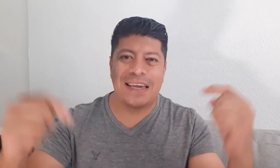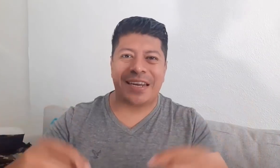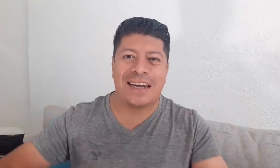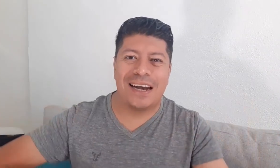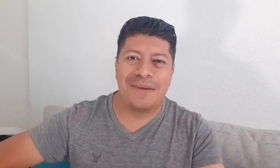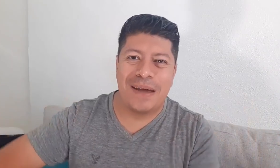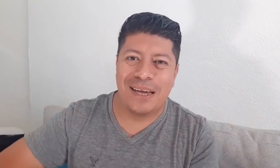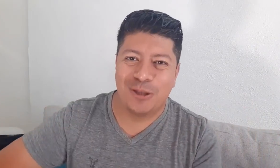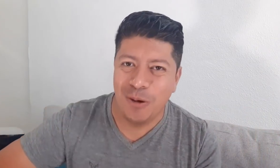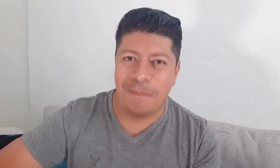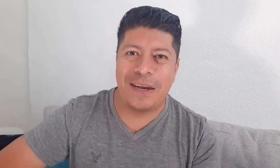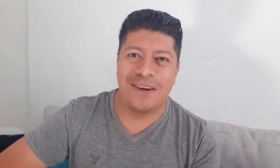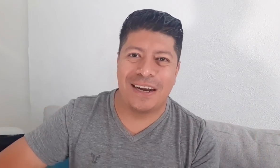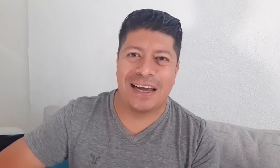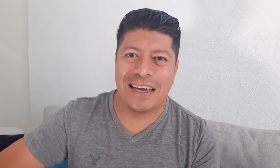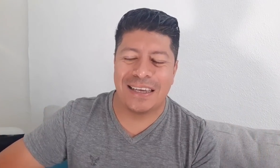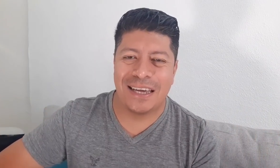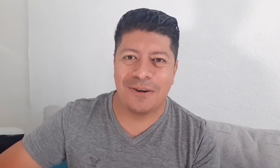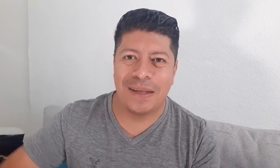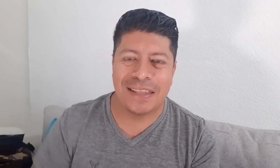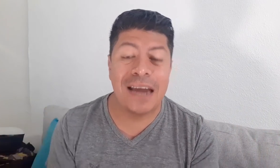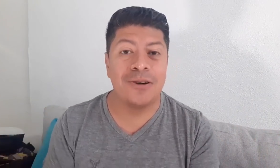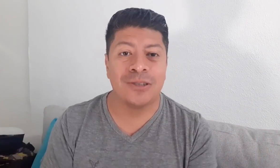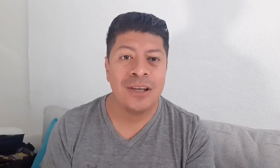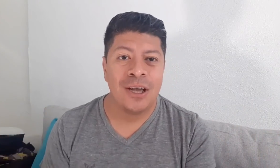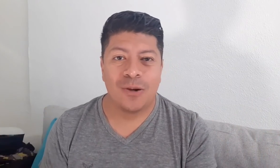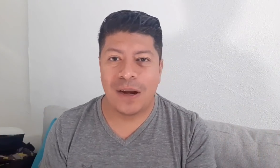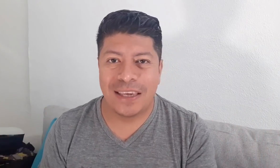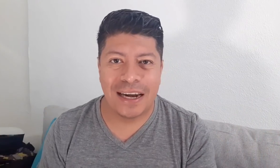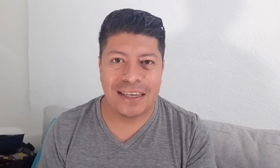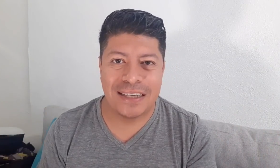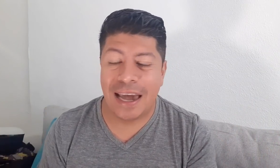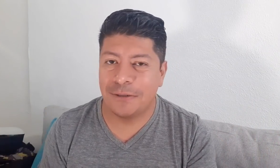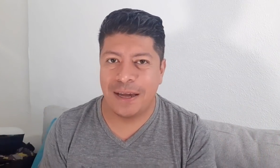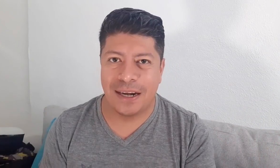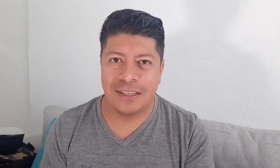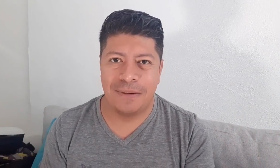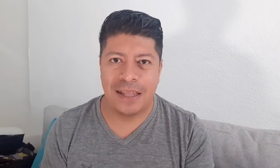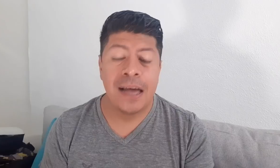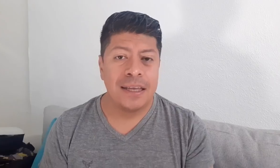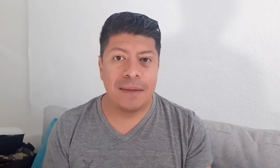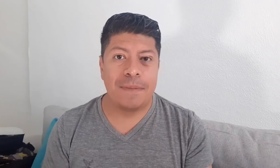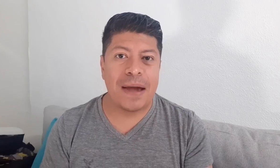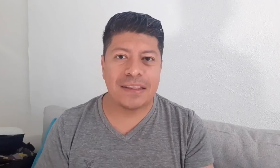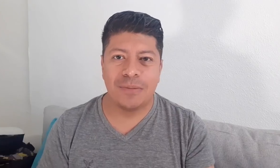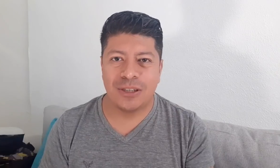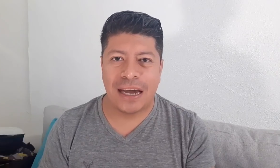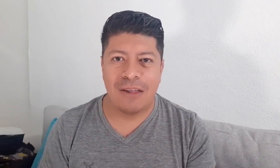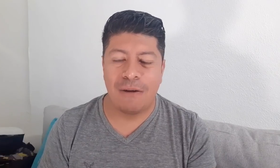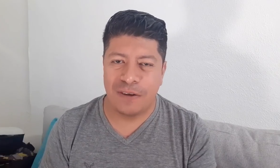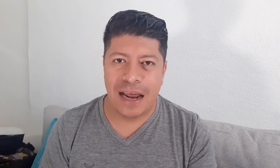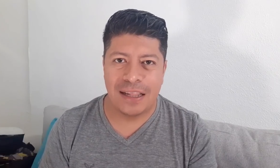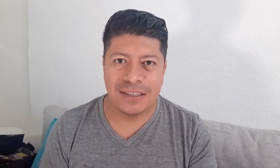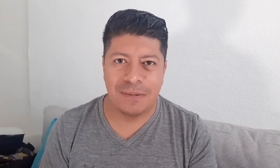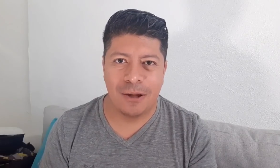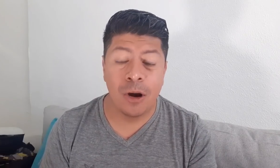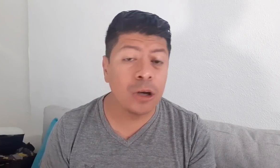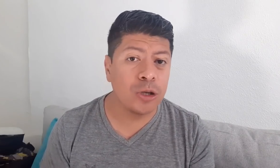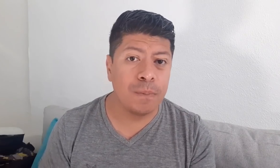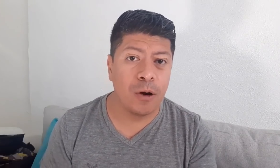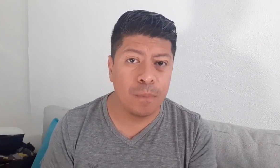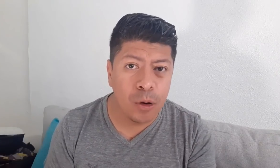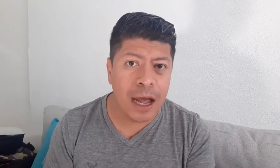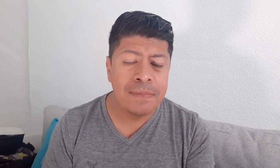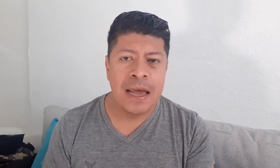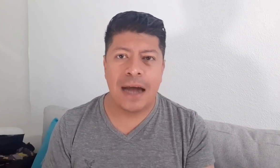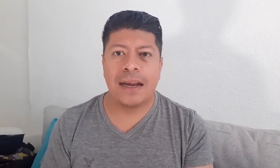expertos, vayan y regálenme su opinión en la cajita de comentarios. Cualquiera que sea, es bien recibida. De mi parte, hemos llegado al final de este videoblog.